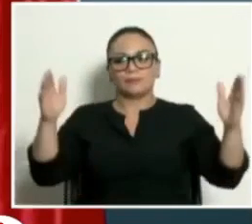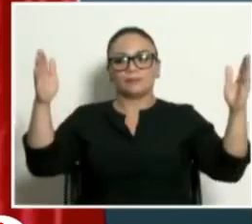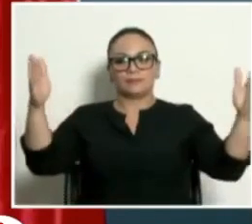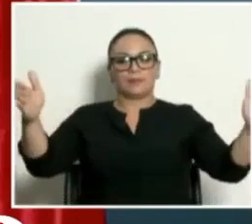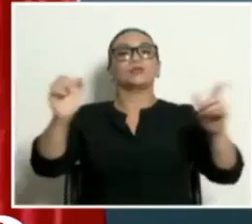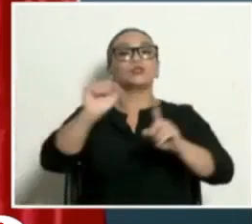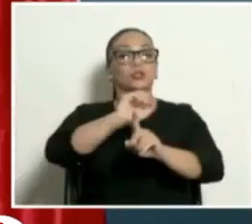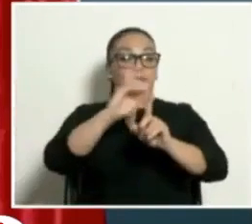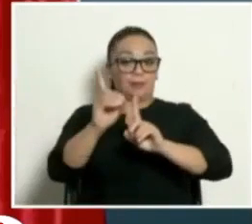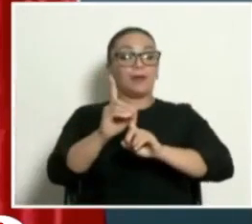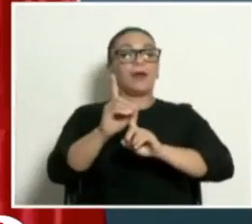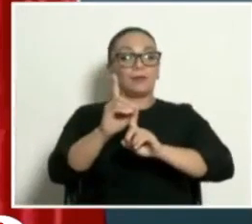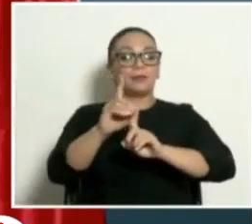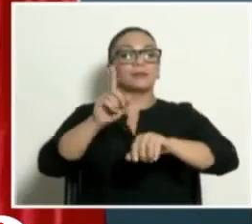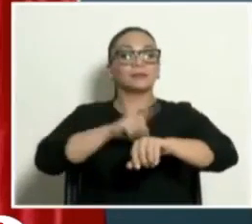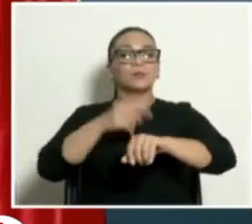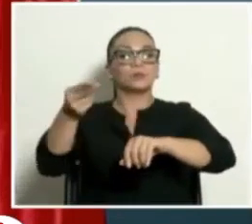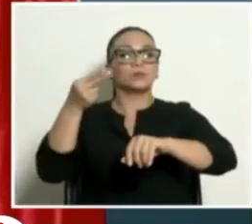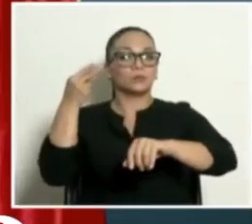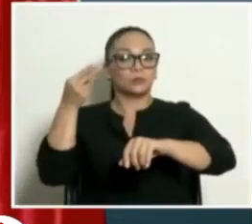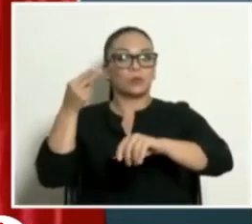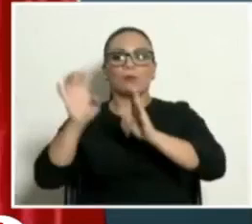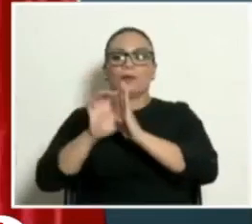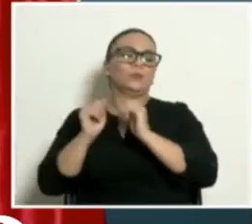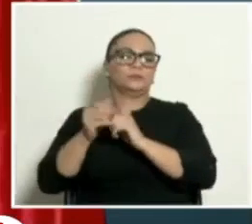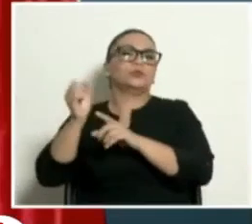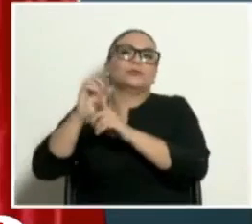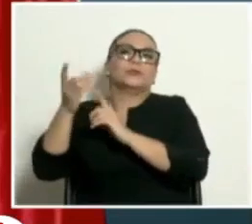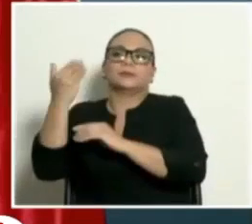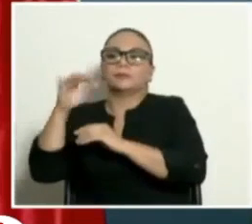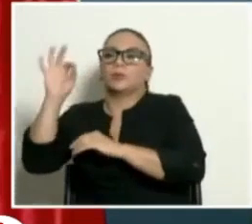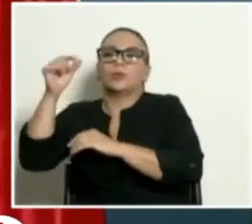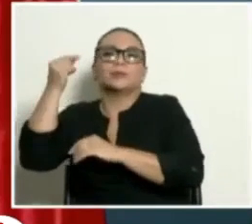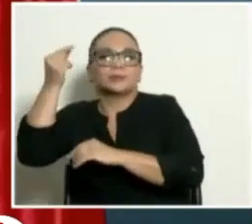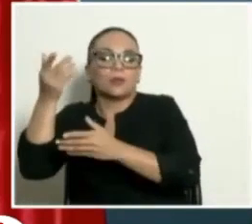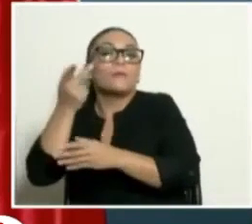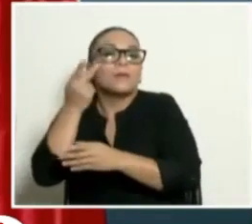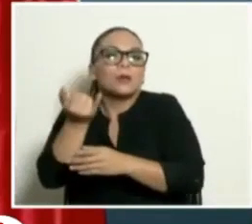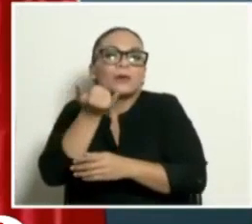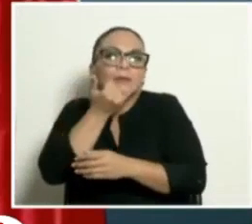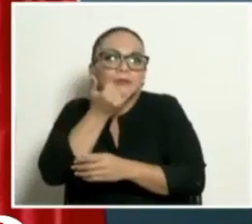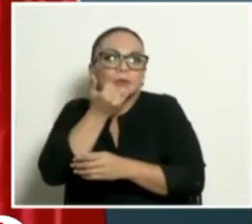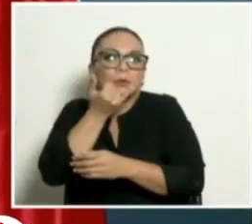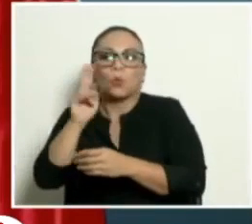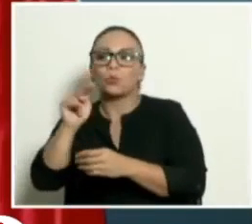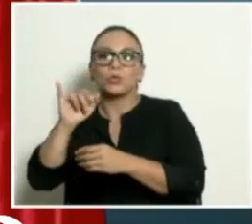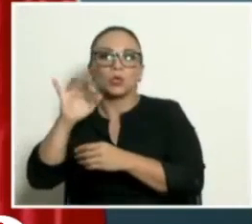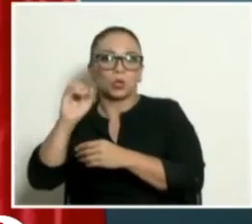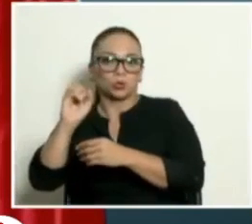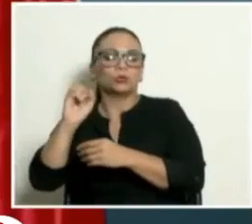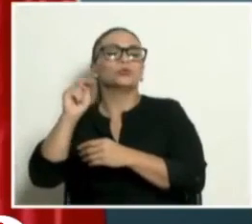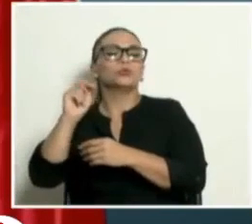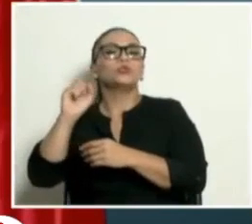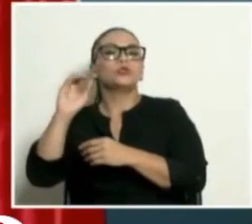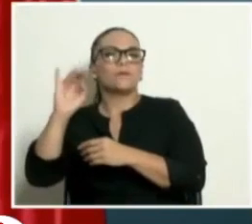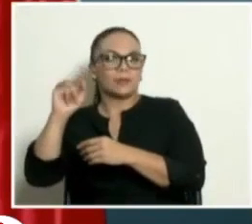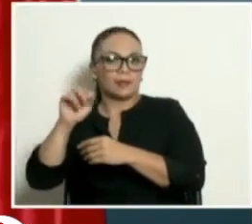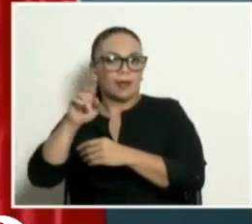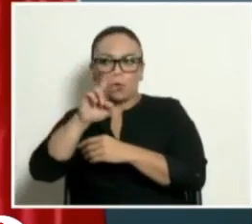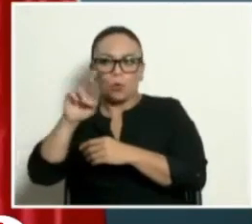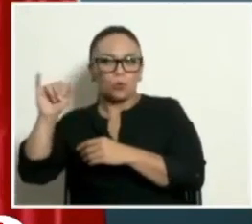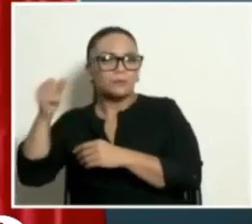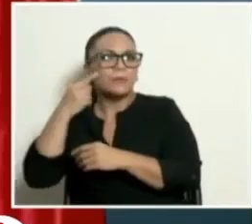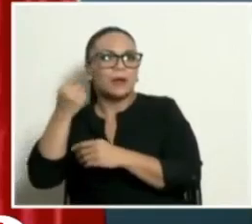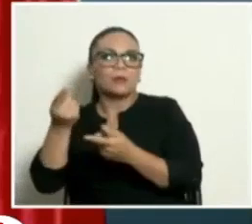momento histórico que escogieron solo Estado, fíjese lo que pasó en la Unión Soviética, colapso absoluto. Fíjese